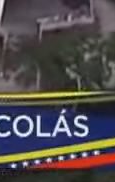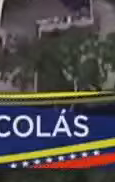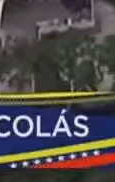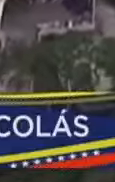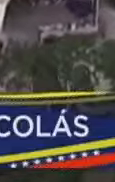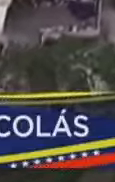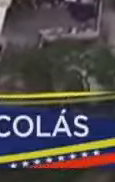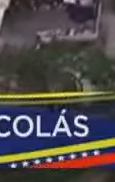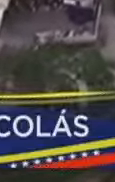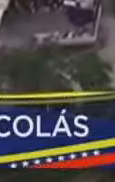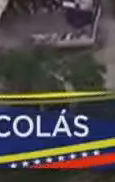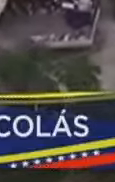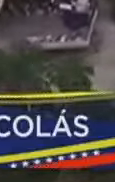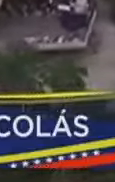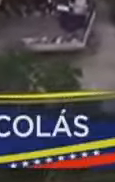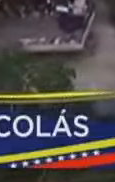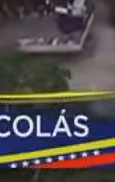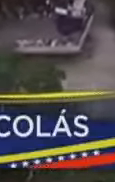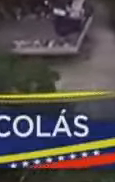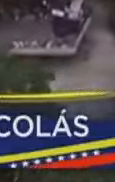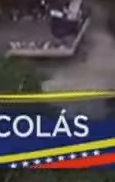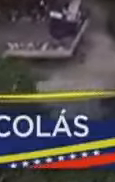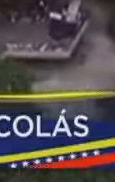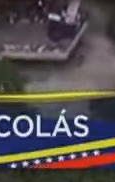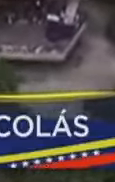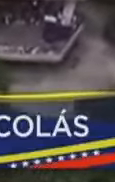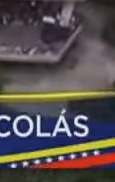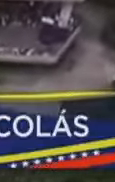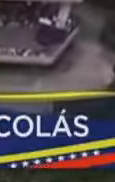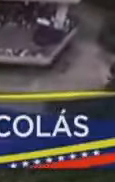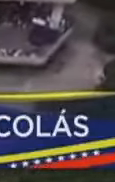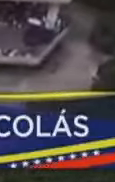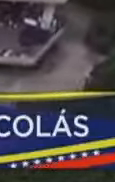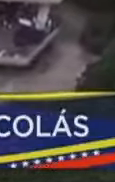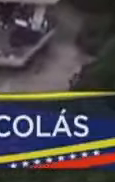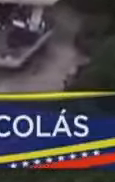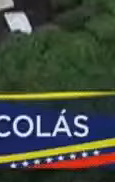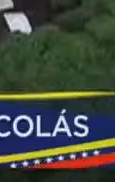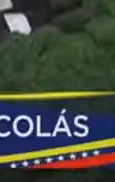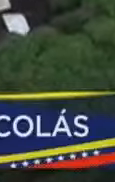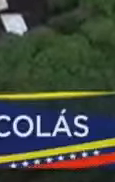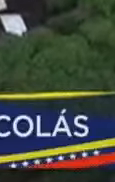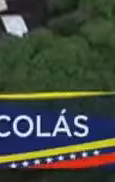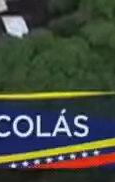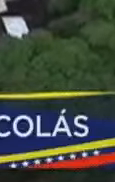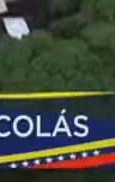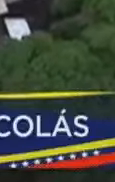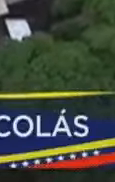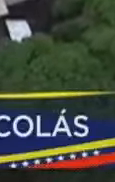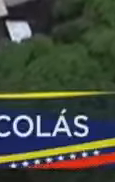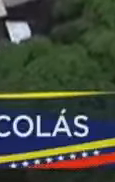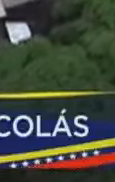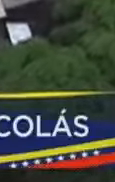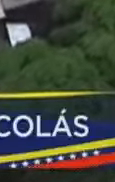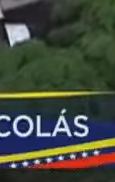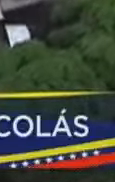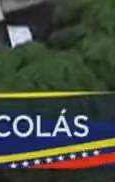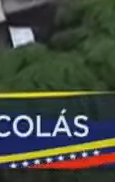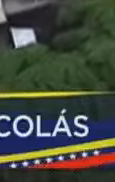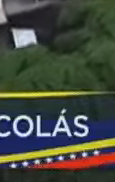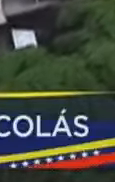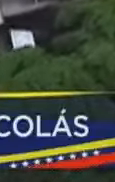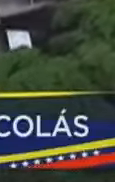país, brinda espacios también para la organización, para el financiamiento y la conformación de una sólida red de emprendedores.